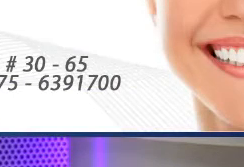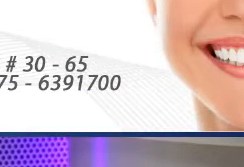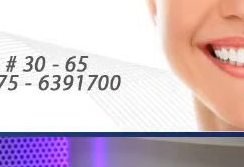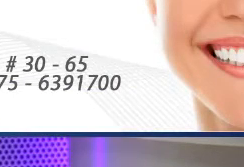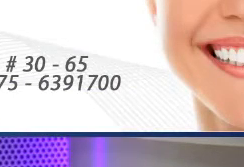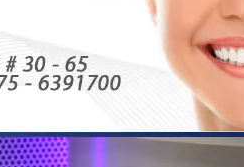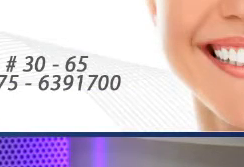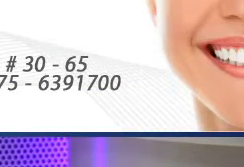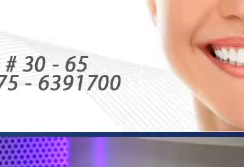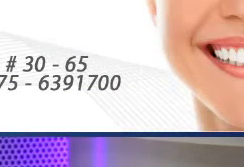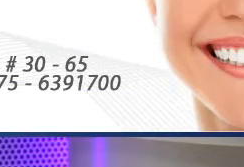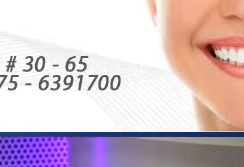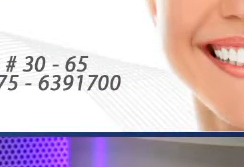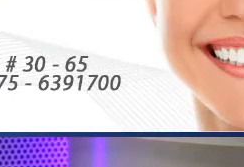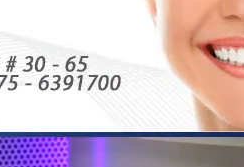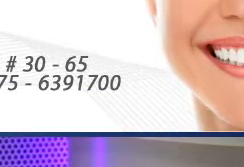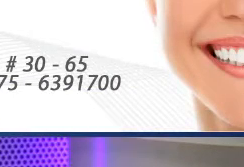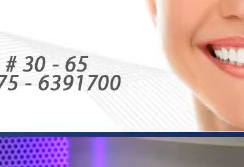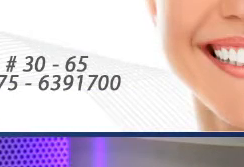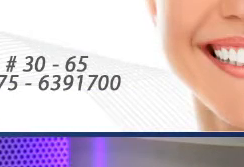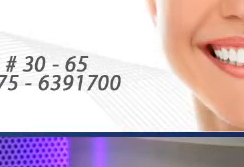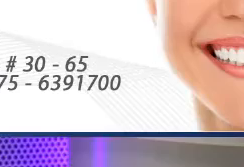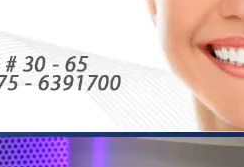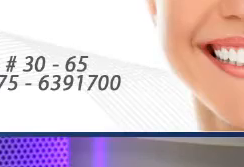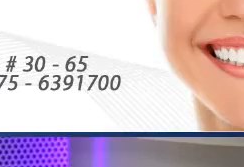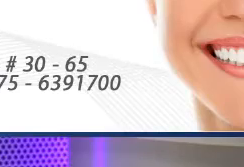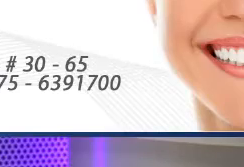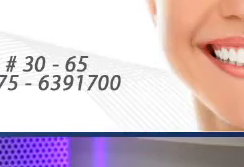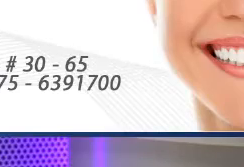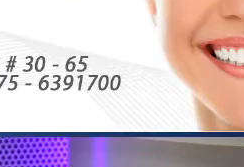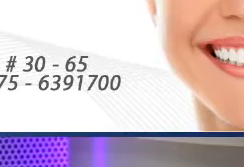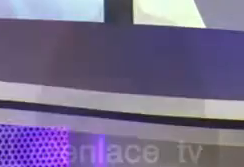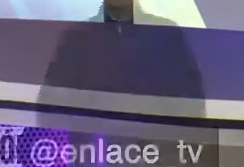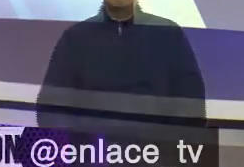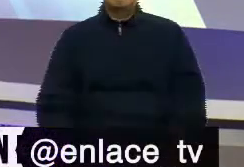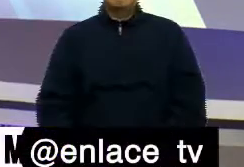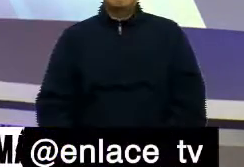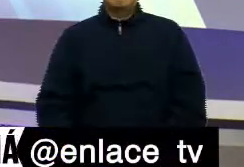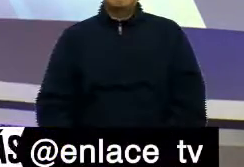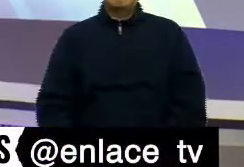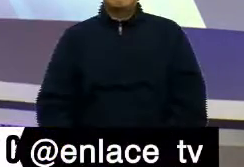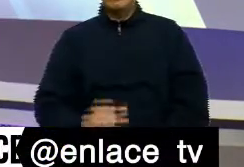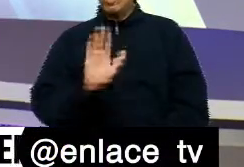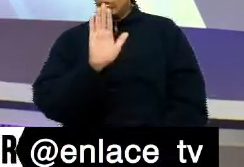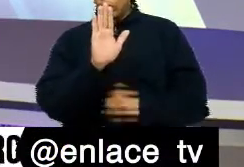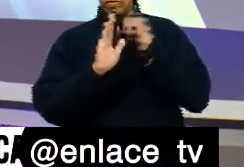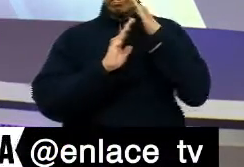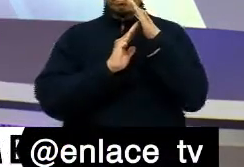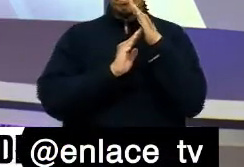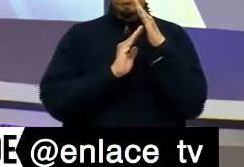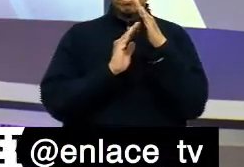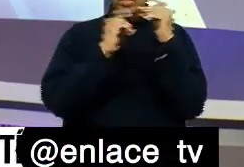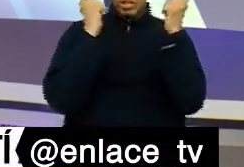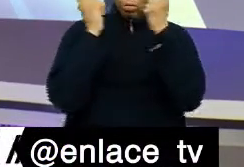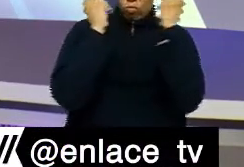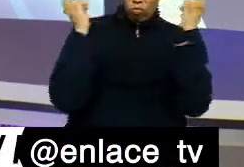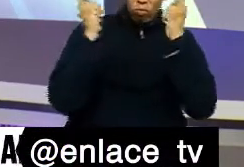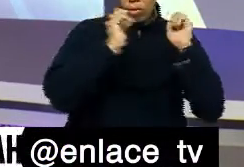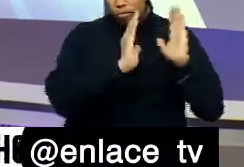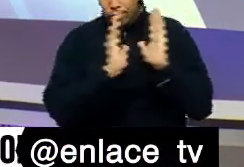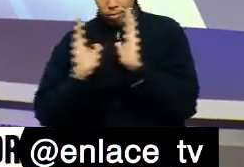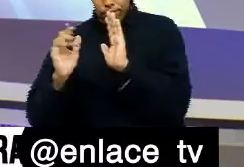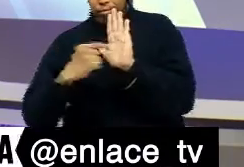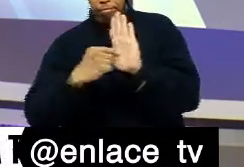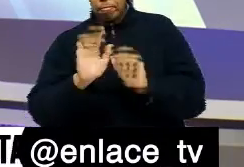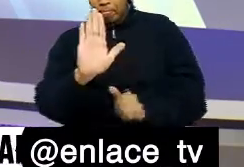computador y la mejor asesoría profesional. Creom es odontología especializada. Es tiempo de hacer nuestra primera pausa en reconocimiento a los que hacen posible el noticiero que usted quiere